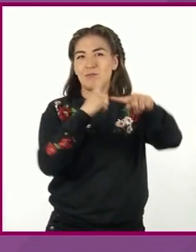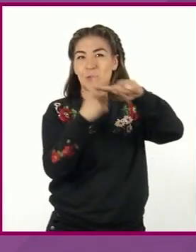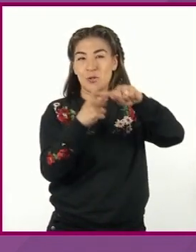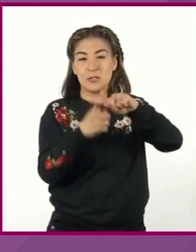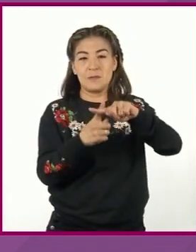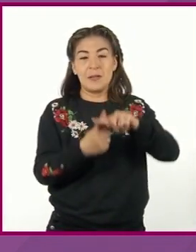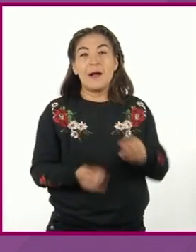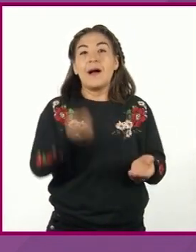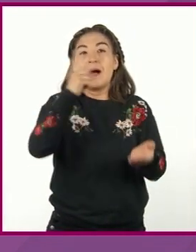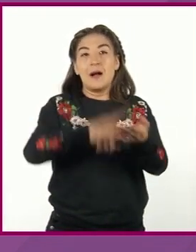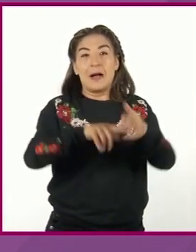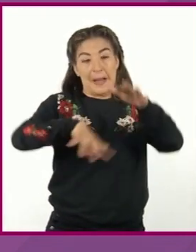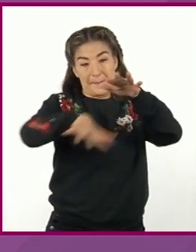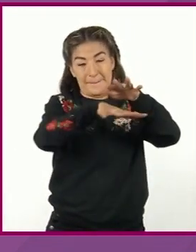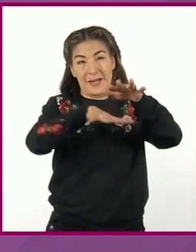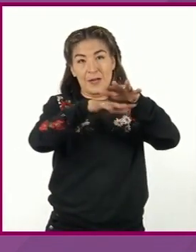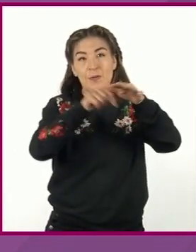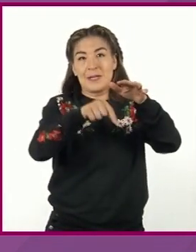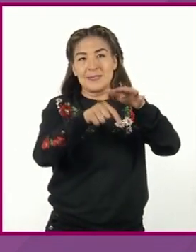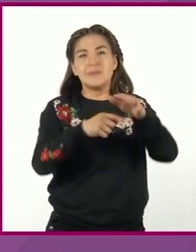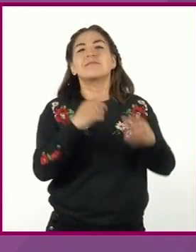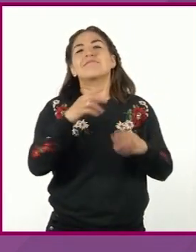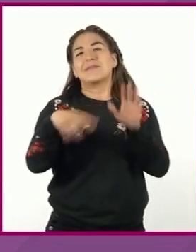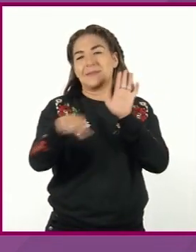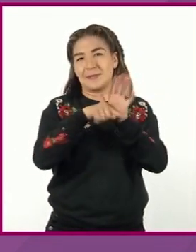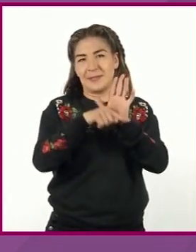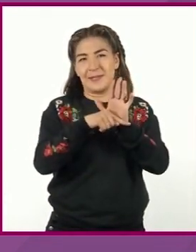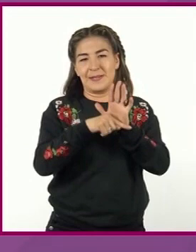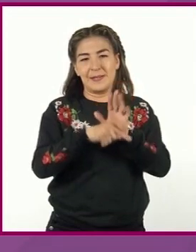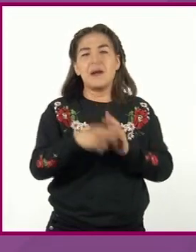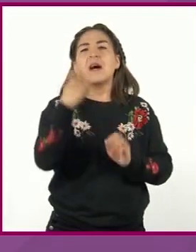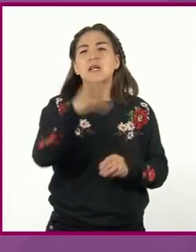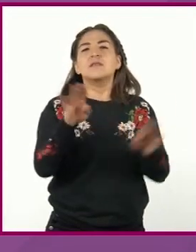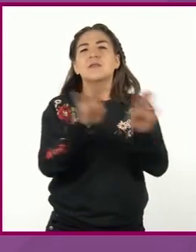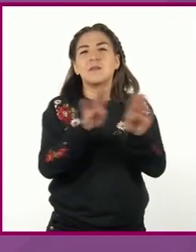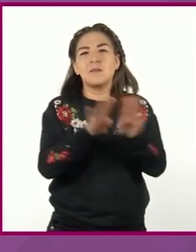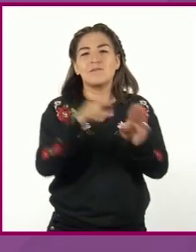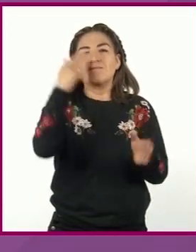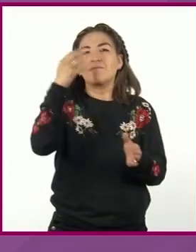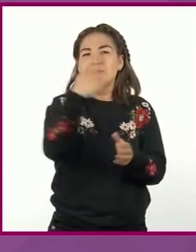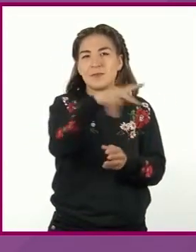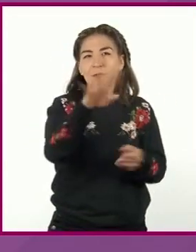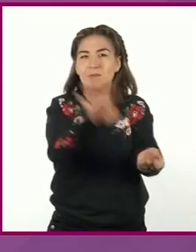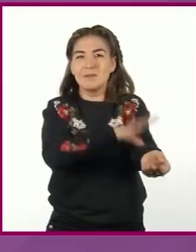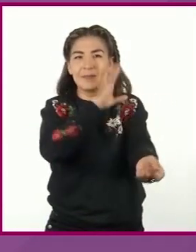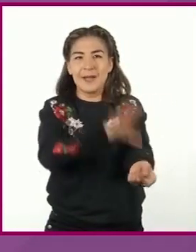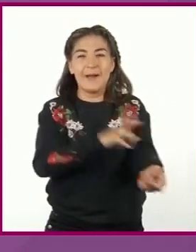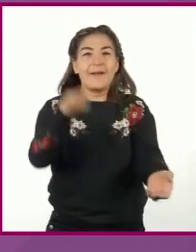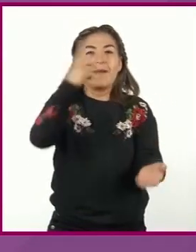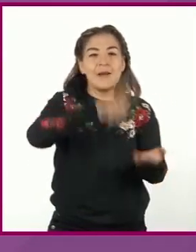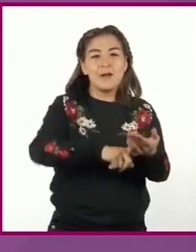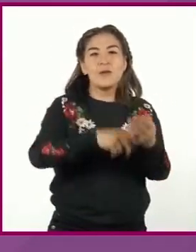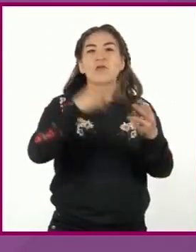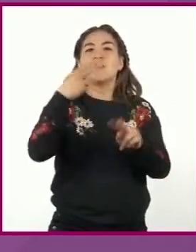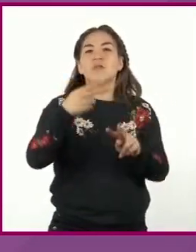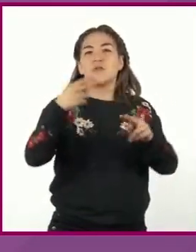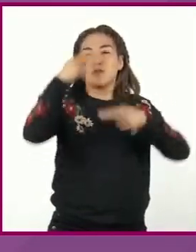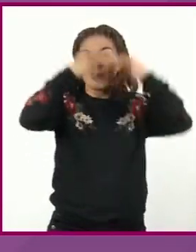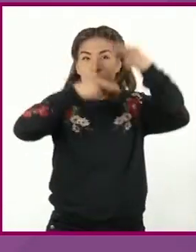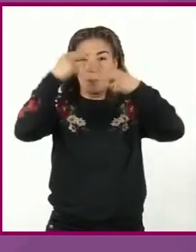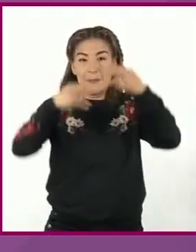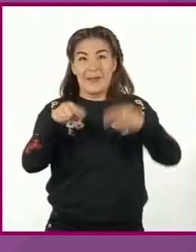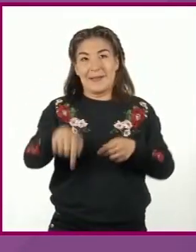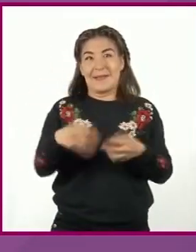mientras que la parte inferior tiene cargas negativas, generando un campo eléctrico de atracción entre la nube y la Tierra que tiene